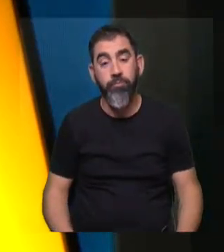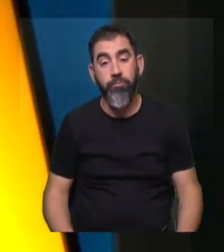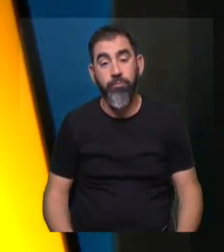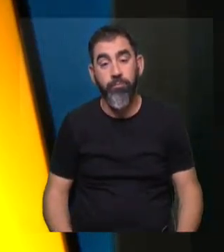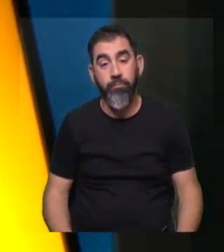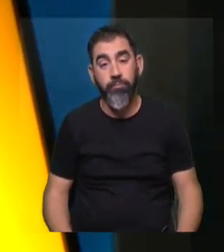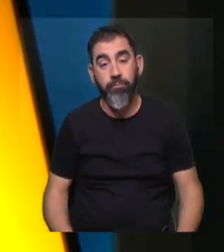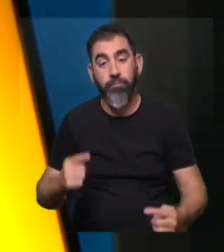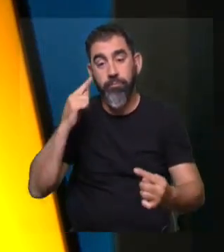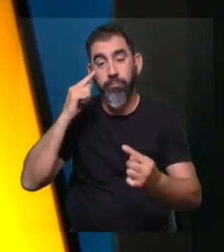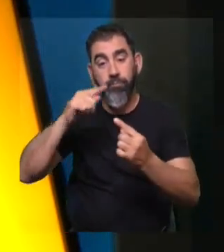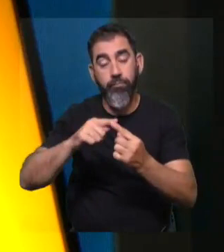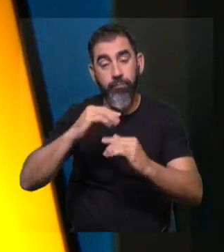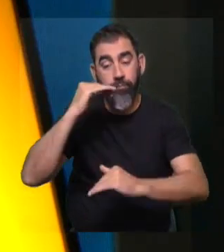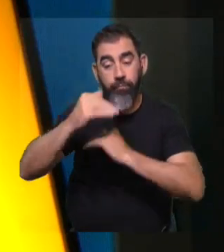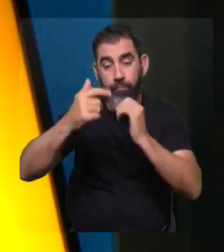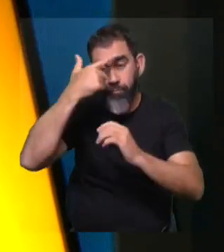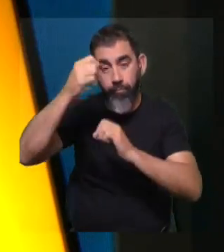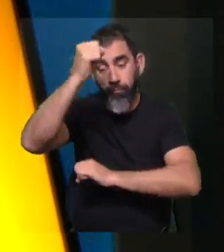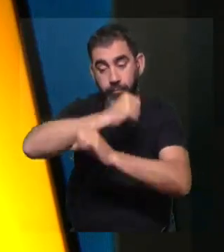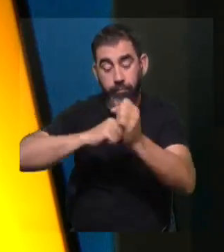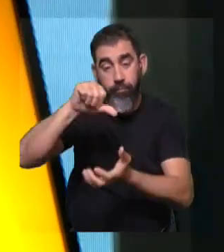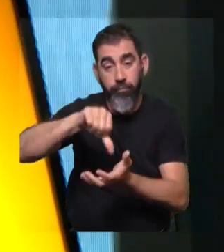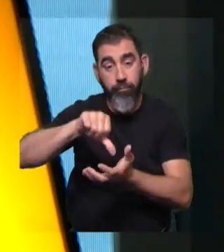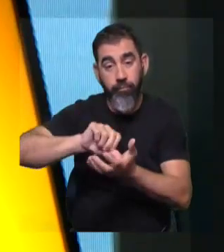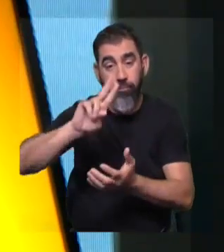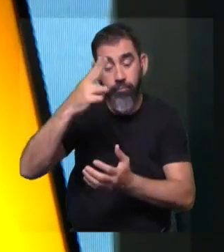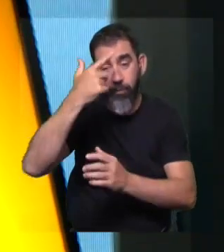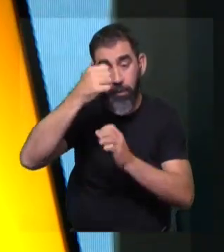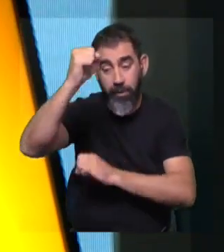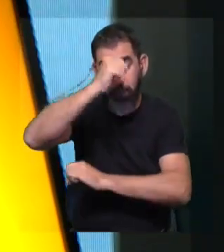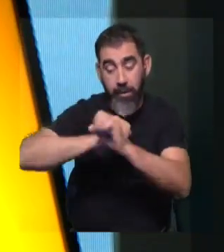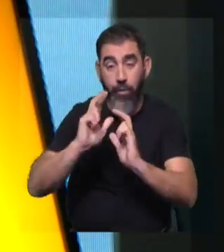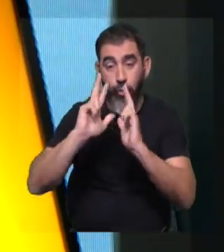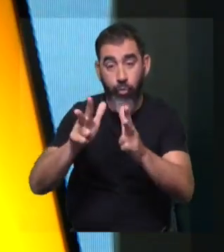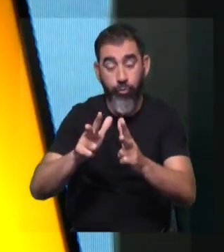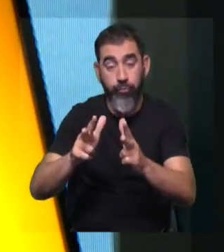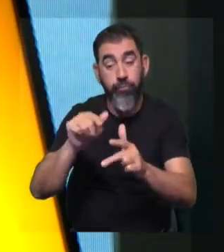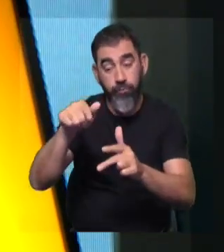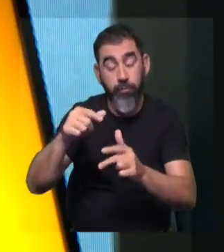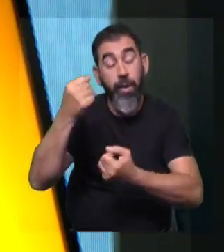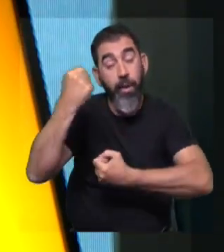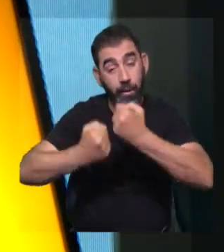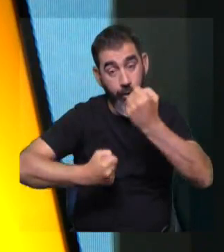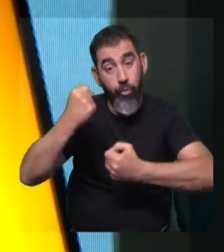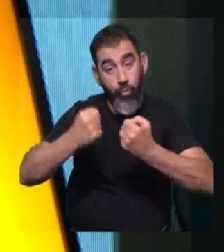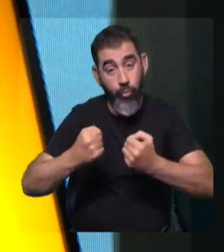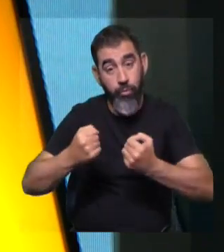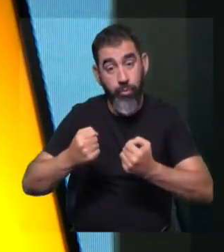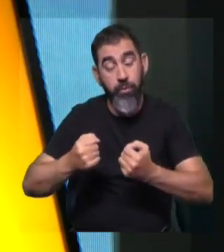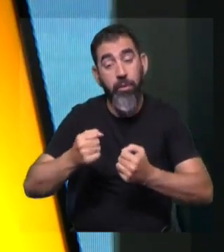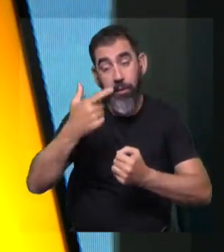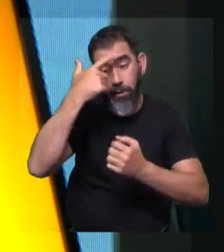cuando se apuesta al desarrollo tecnológico del país, al Uruguay tecnológico que tanto se dice, bueno, esta es una industria que hace uso de